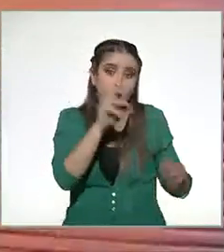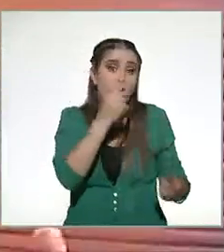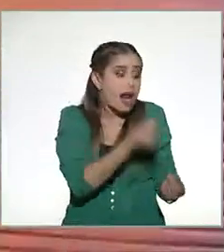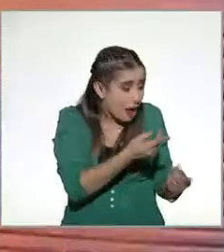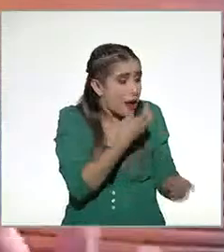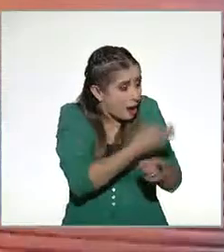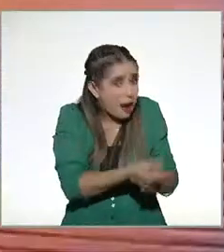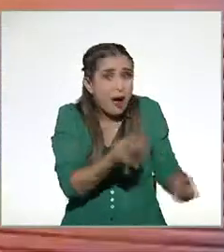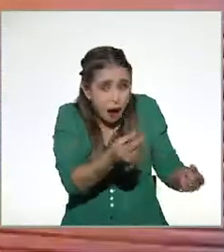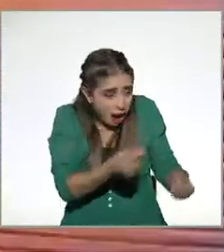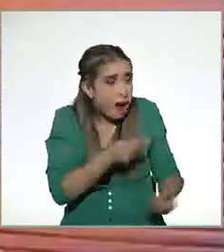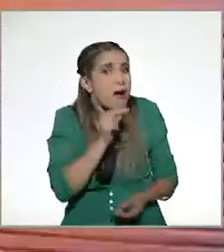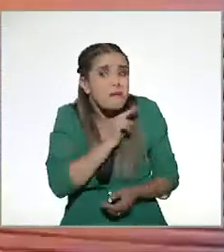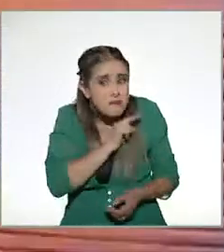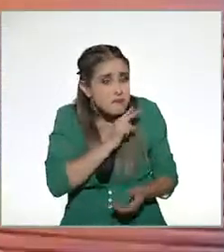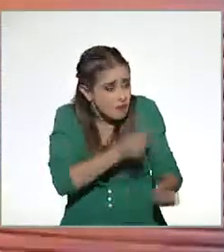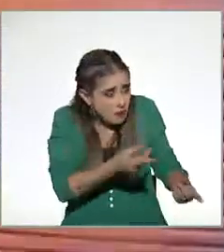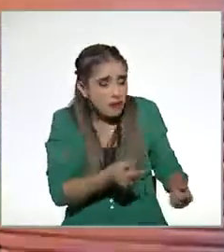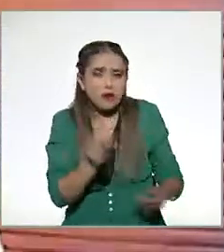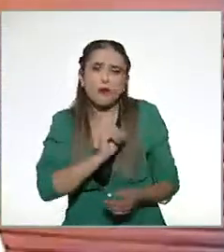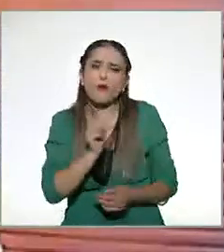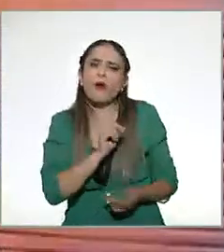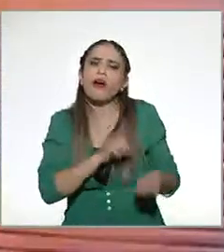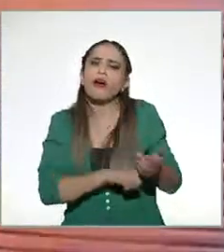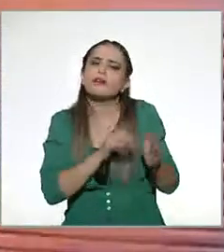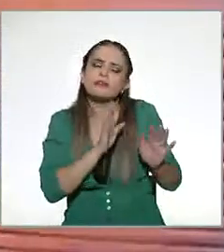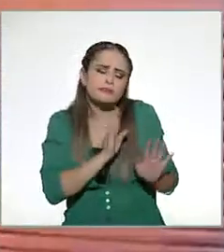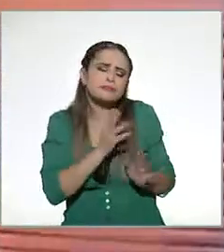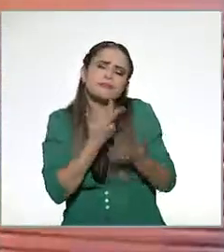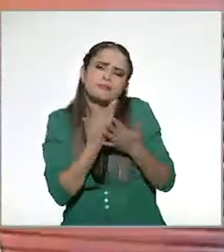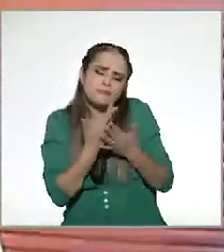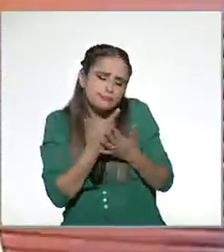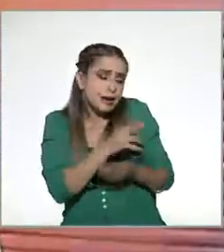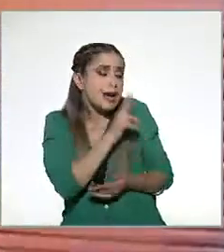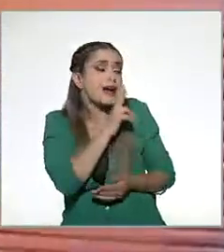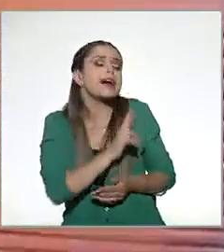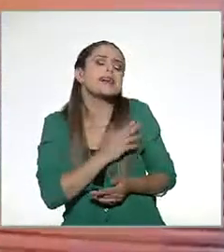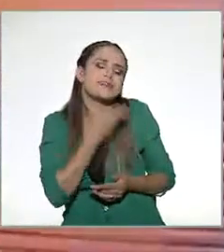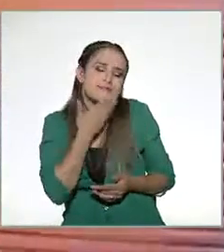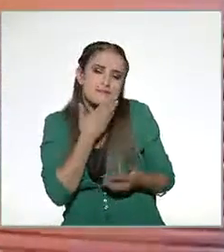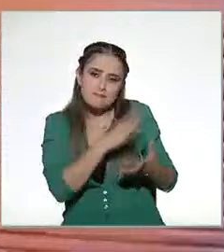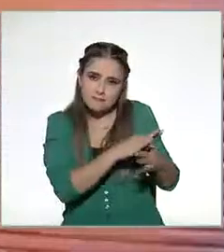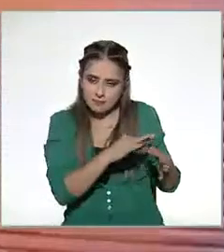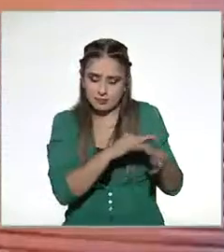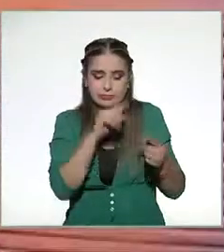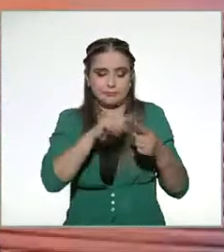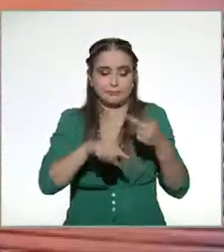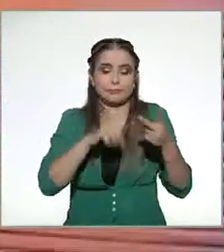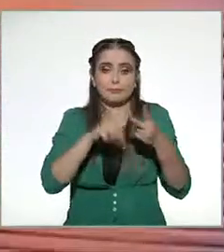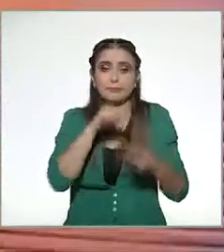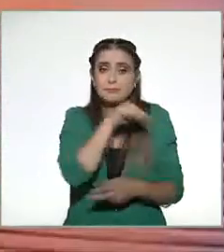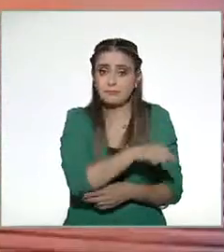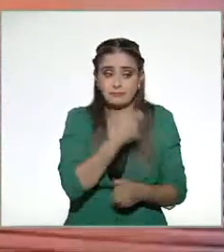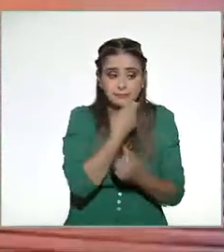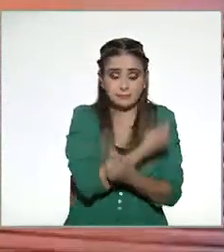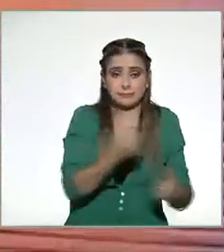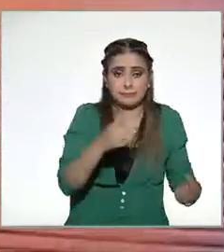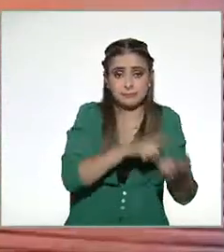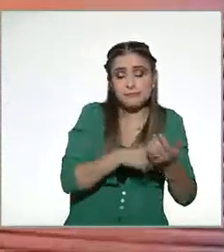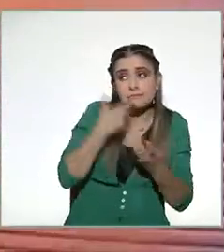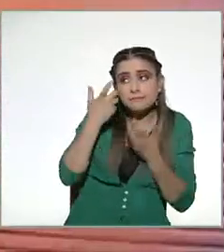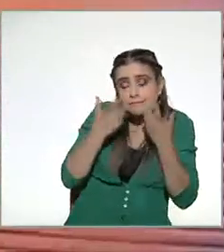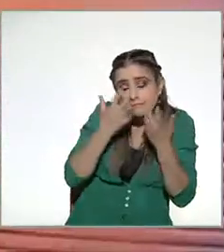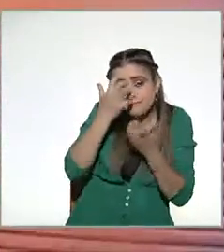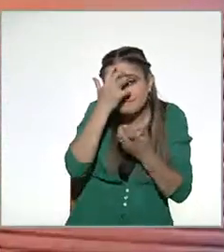cometer menos errores con las personas. Otra cosa muy importante es esta capacidad de ser creativos. Ellos en soledad o ellas en